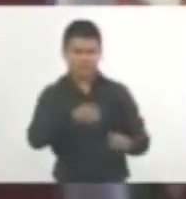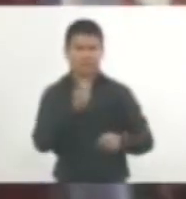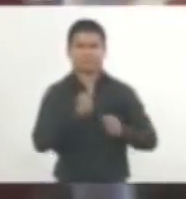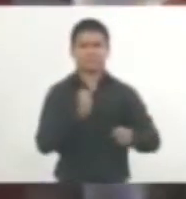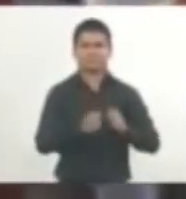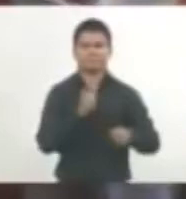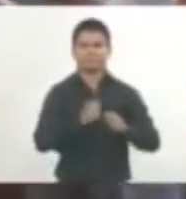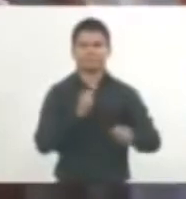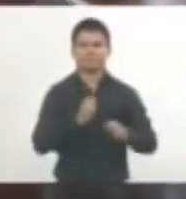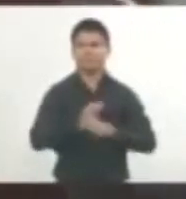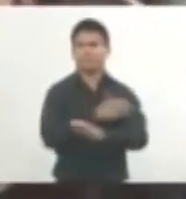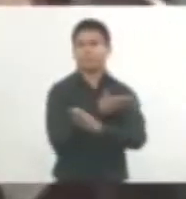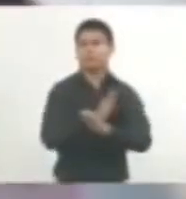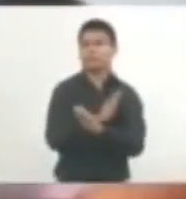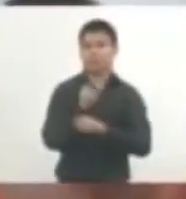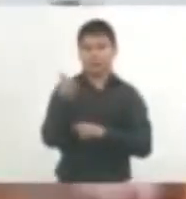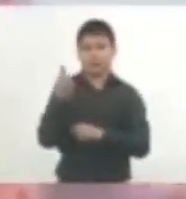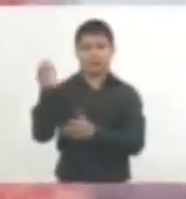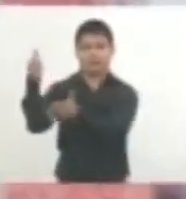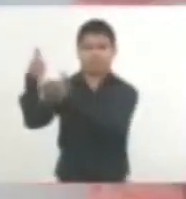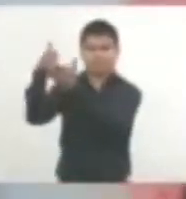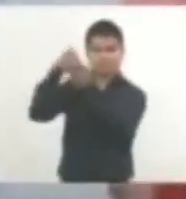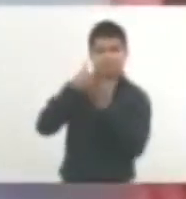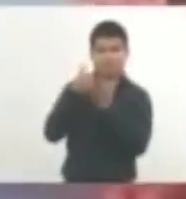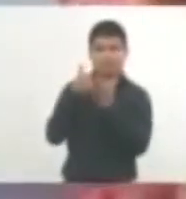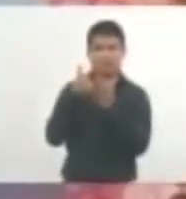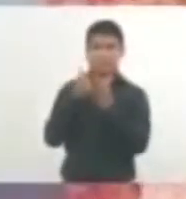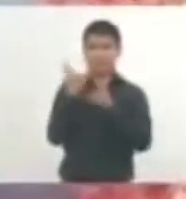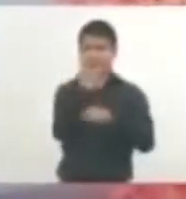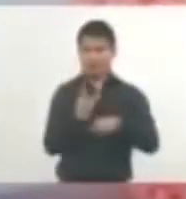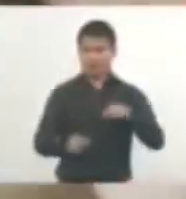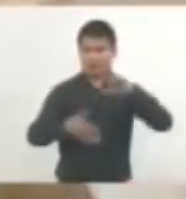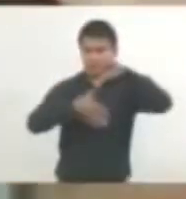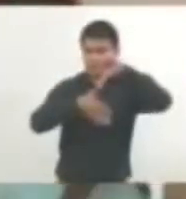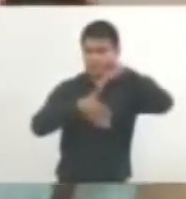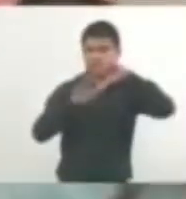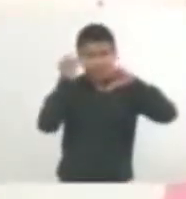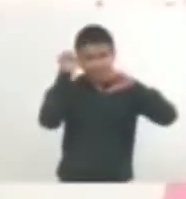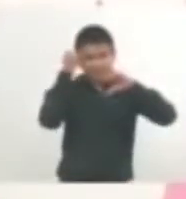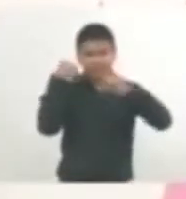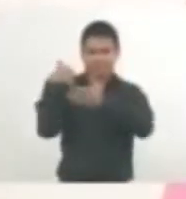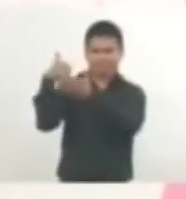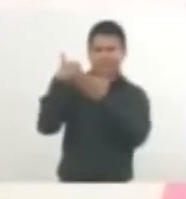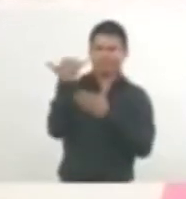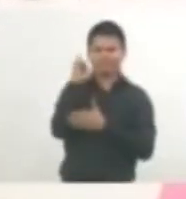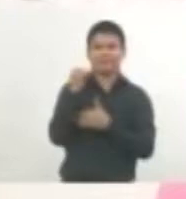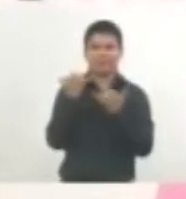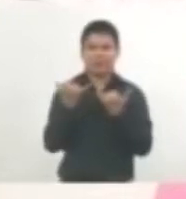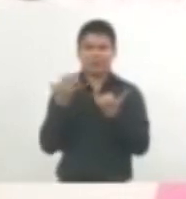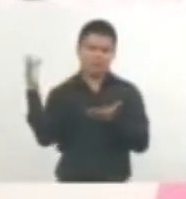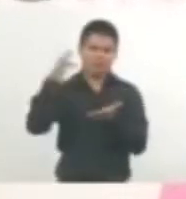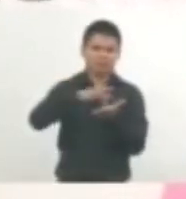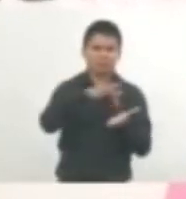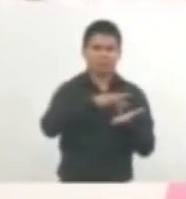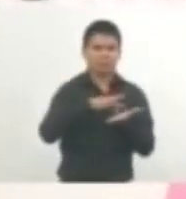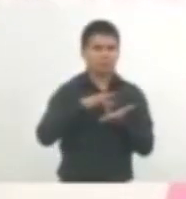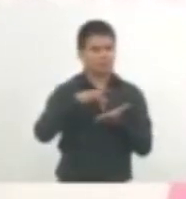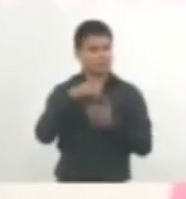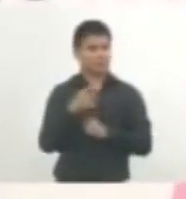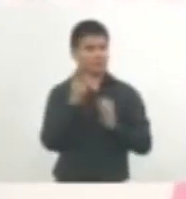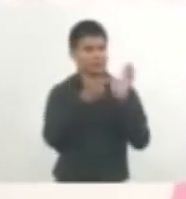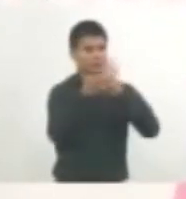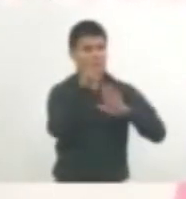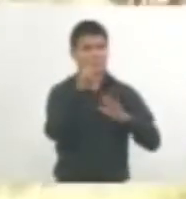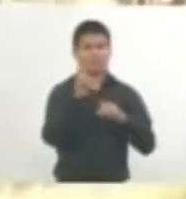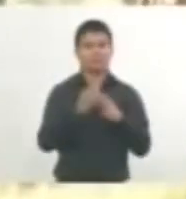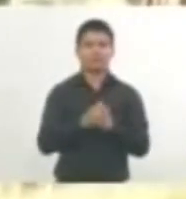Andrés, precisamente fue uno de los ganadores del Grammy Latino 2016 y vendrá a ser parte de este gran evento en este 2017.